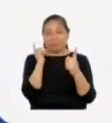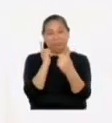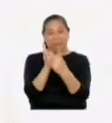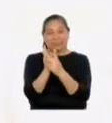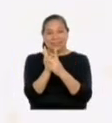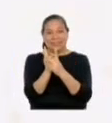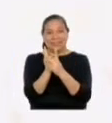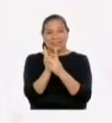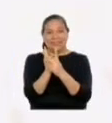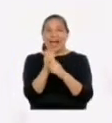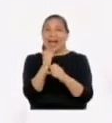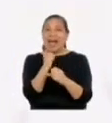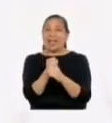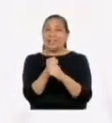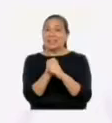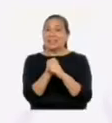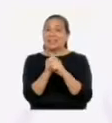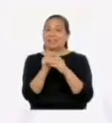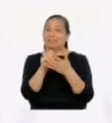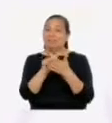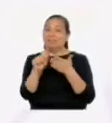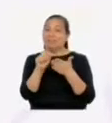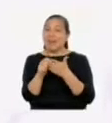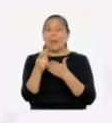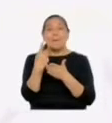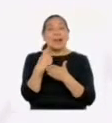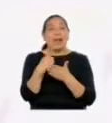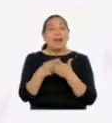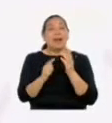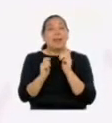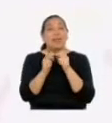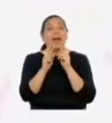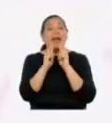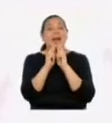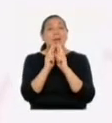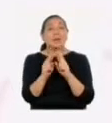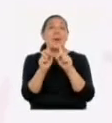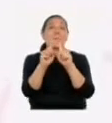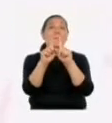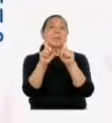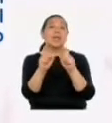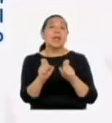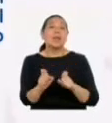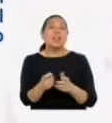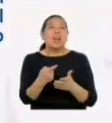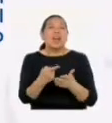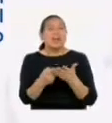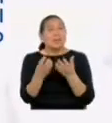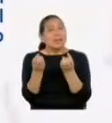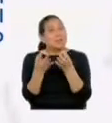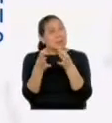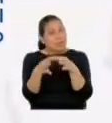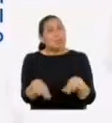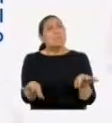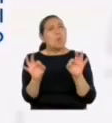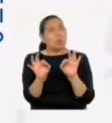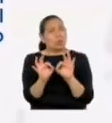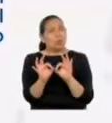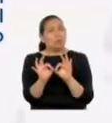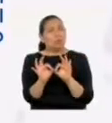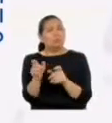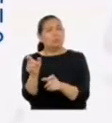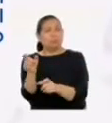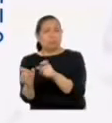reto: elaborar un texto argumentativo para dar respuesta a la pregunta: ¿qué tan importante fue